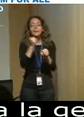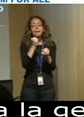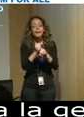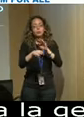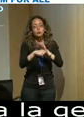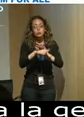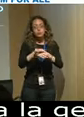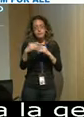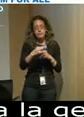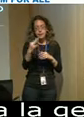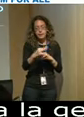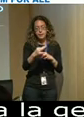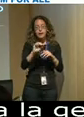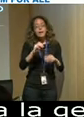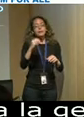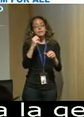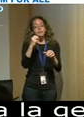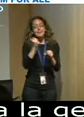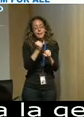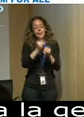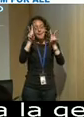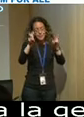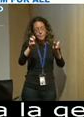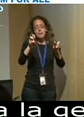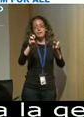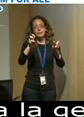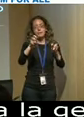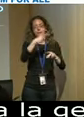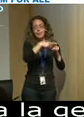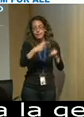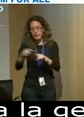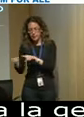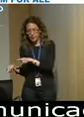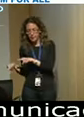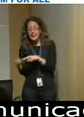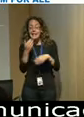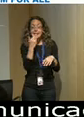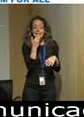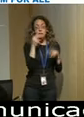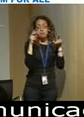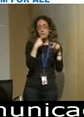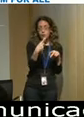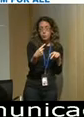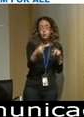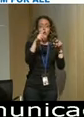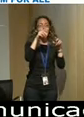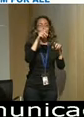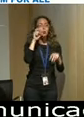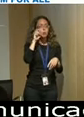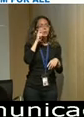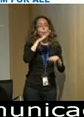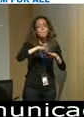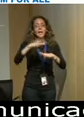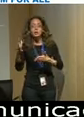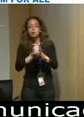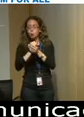de diversidad, pero diversidad de verdad. O sea, cuando hablamos de turismo para todos, va mucho más allá de